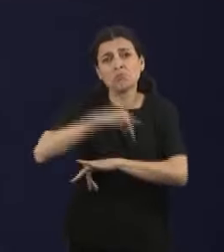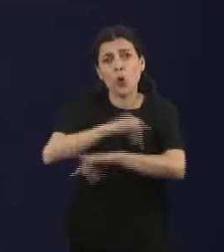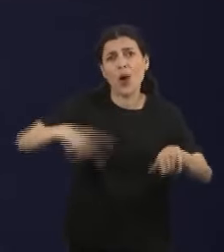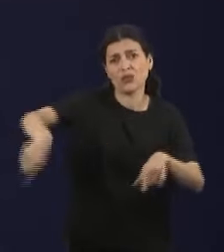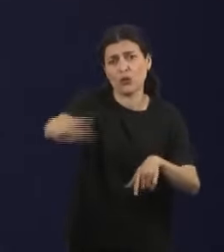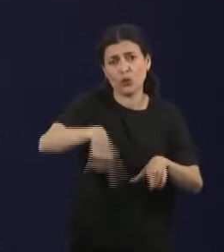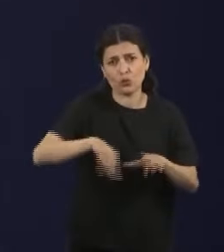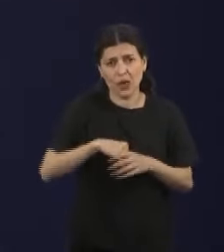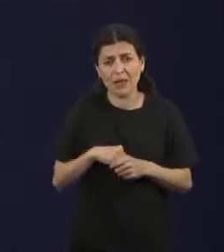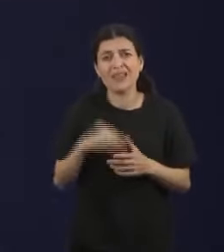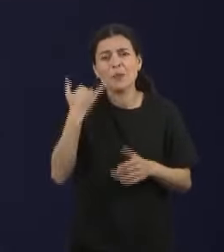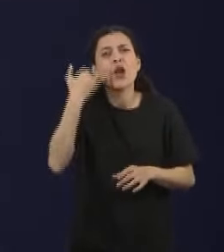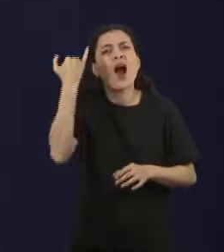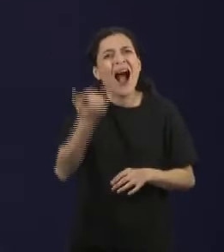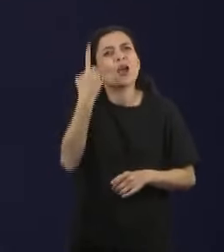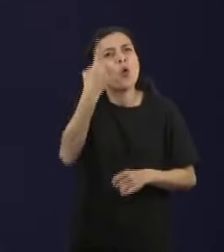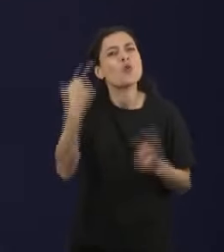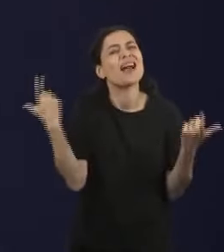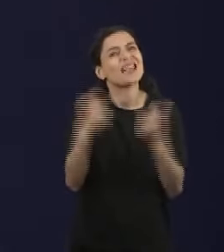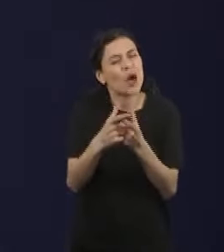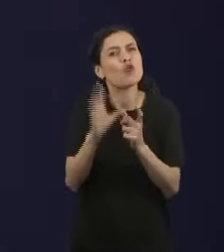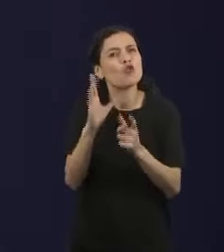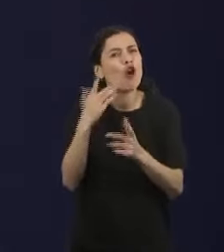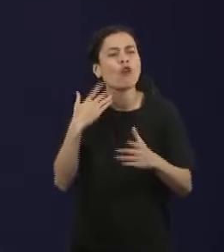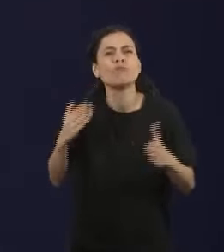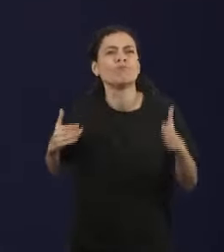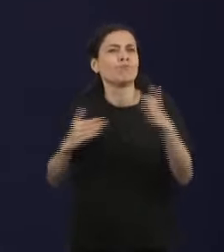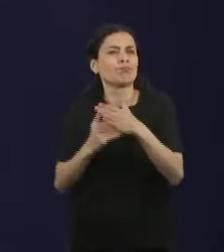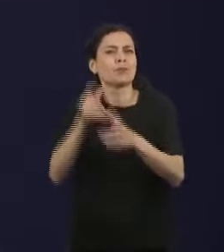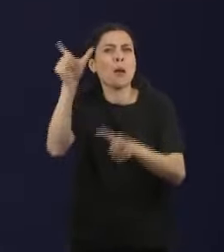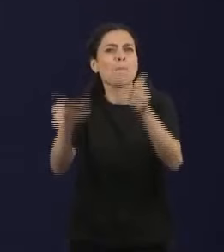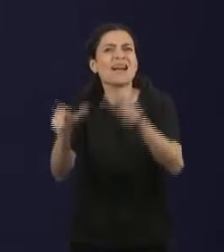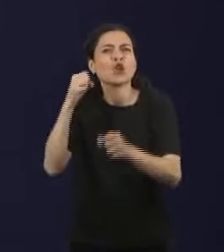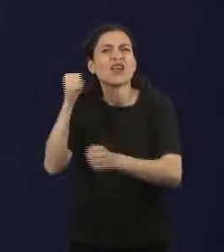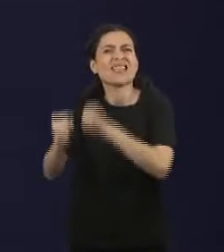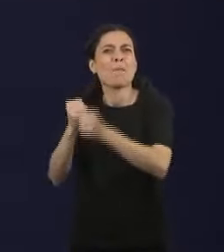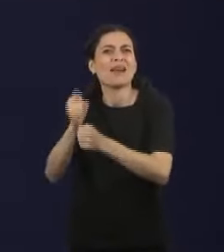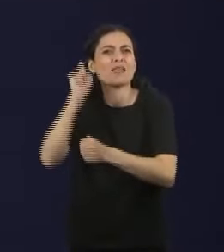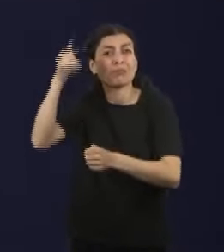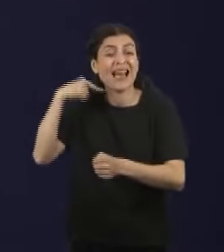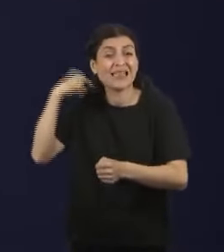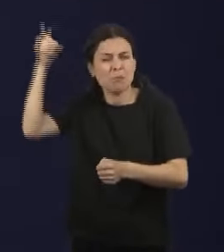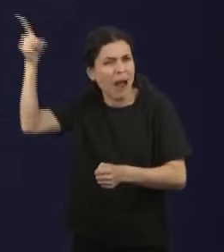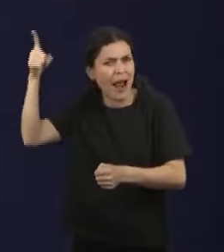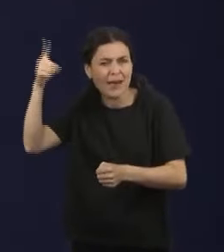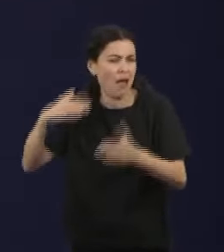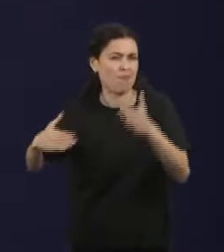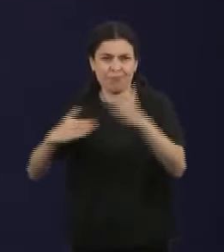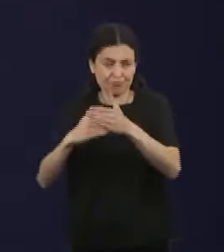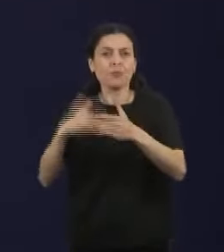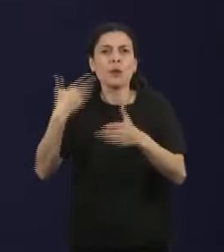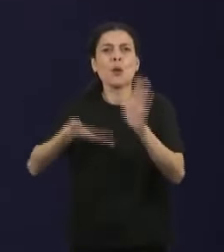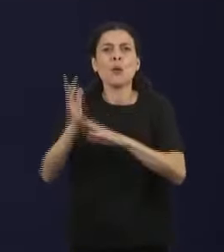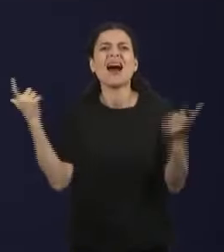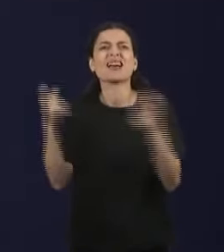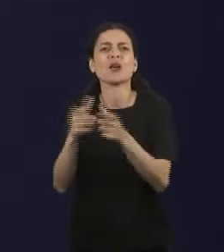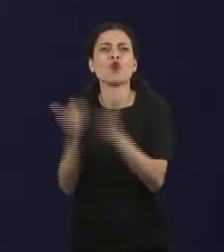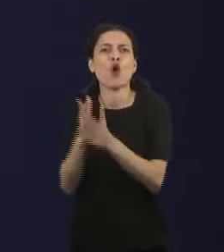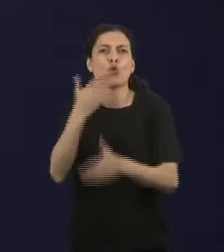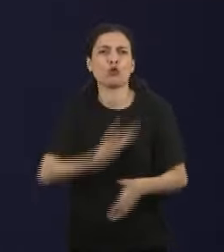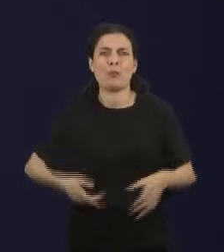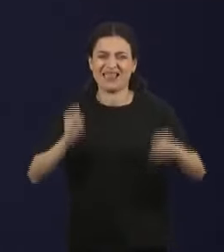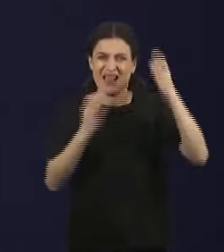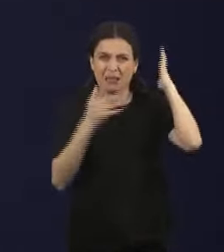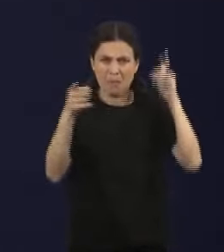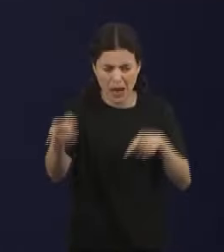la hay una reunión con los principales empresarios españoles de los cuales entiendo que la mayoría